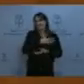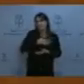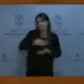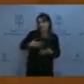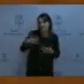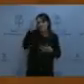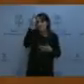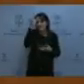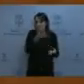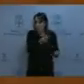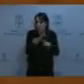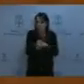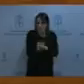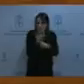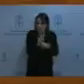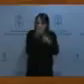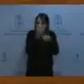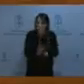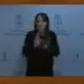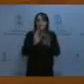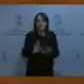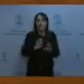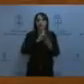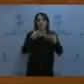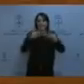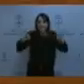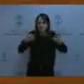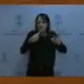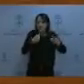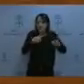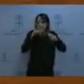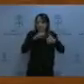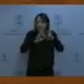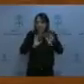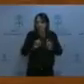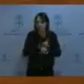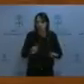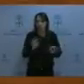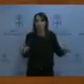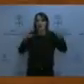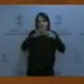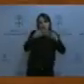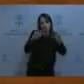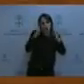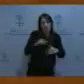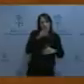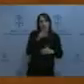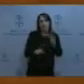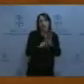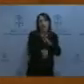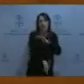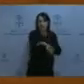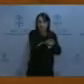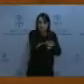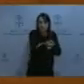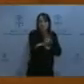digo que no, pero desde luego no se plasman en el texto o no están vinculadas al mismo. La existencia de una ley de puertos, reitero, lo mismo